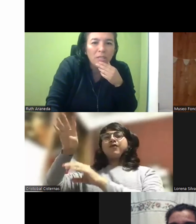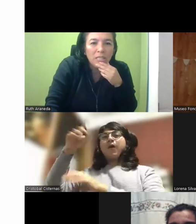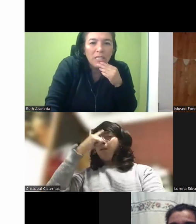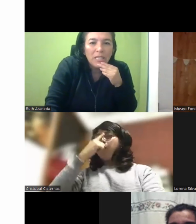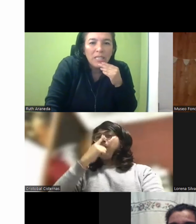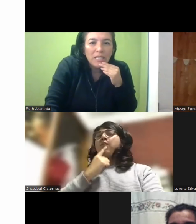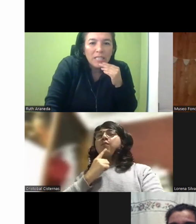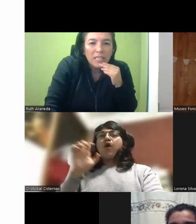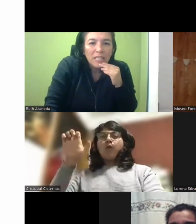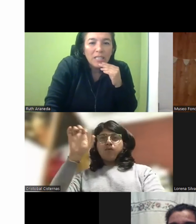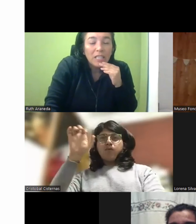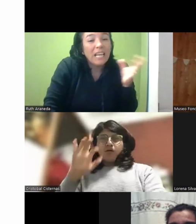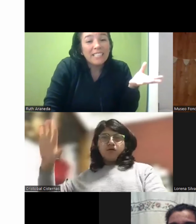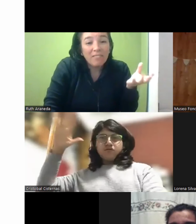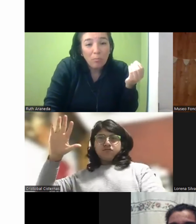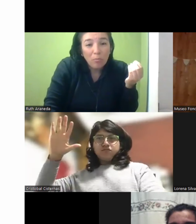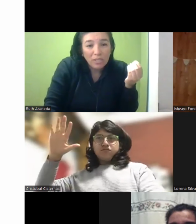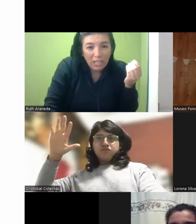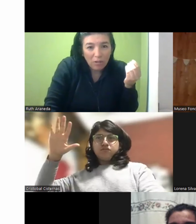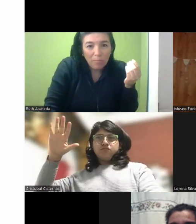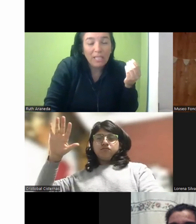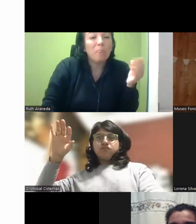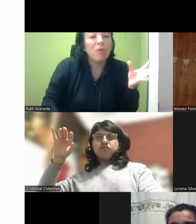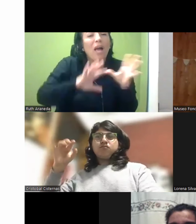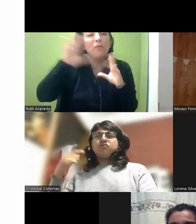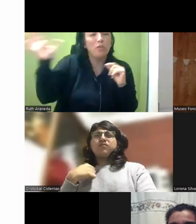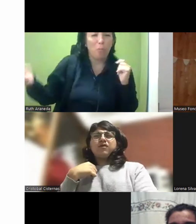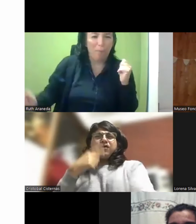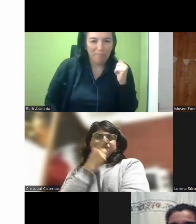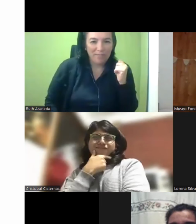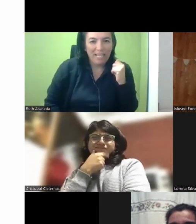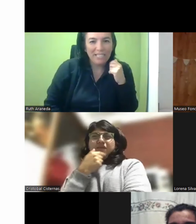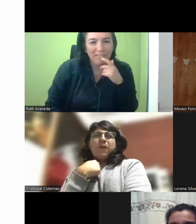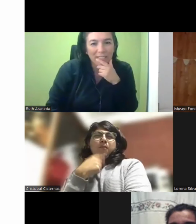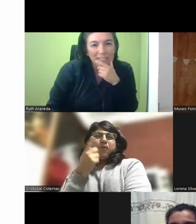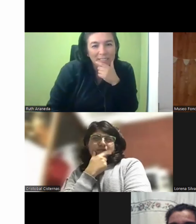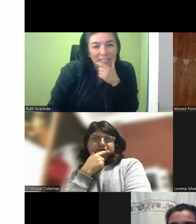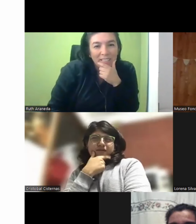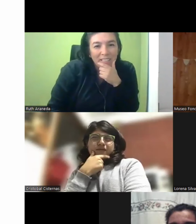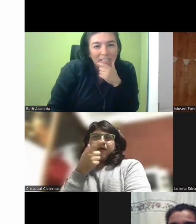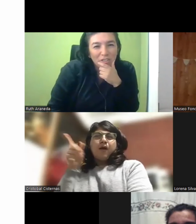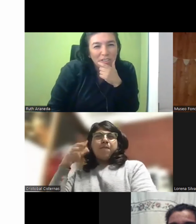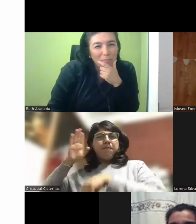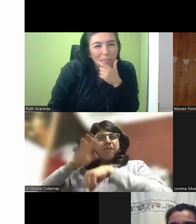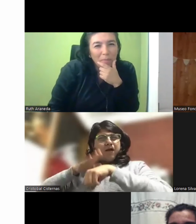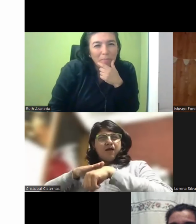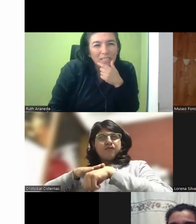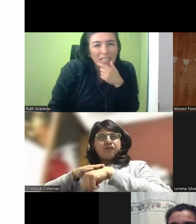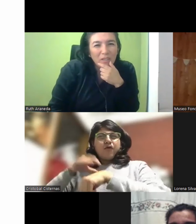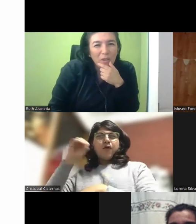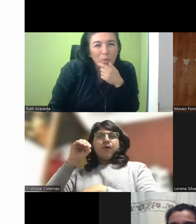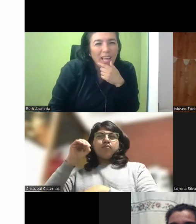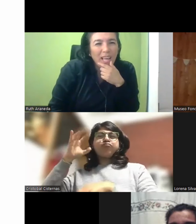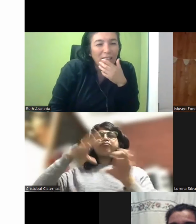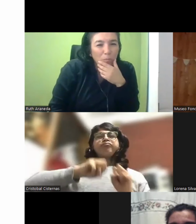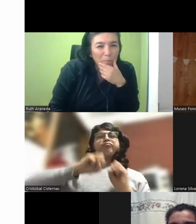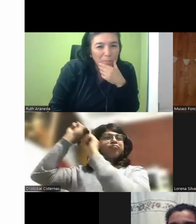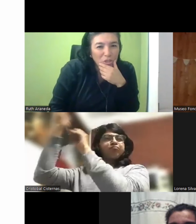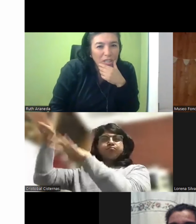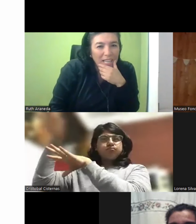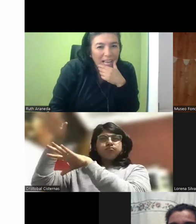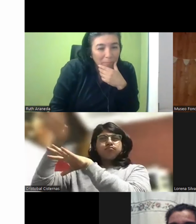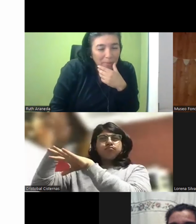museos, y las lleva a un museo, por ejemplo, a Europa, que las lleve. Me presenta una duda, ¿hay